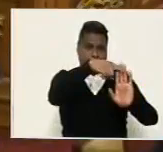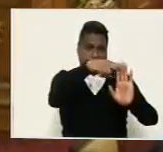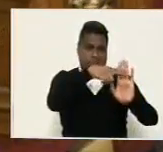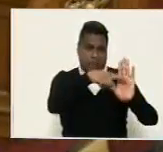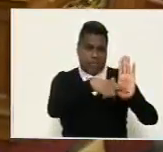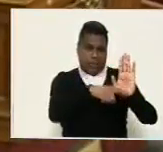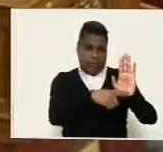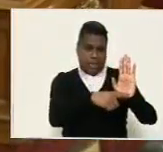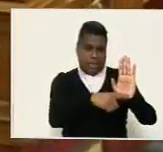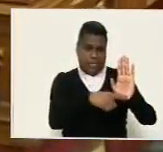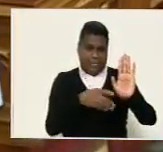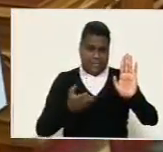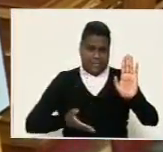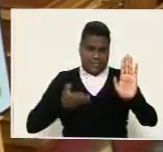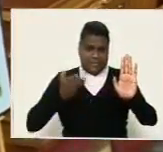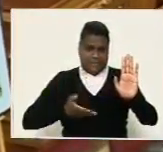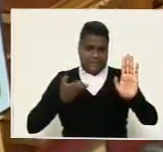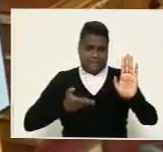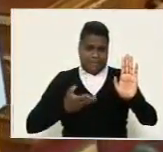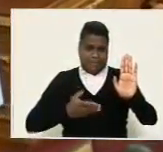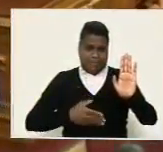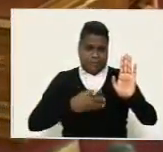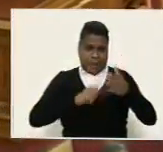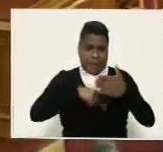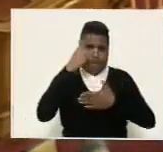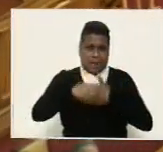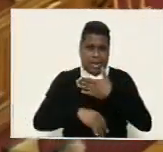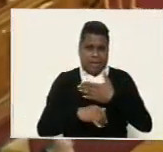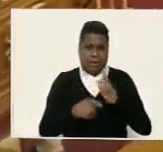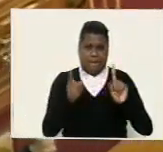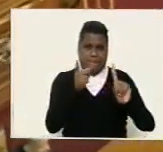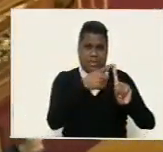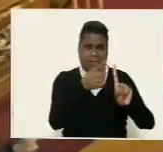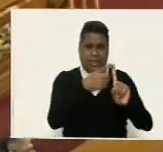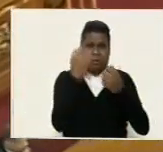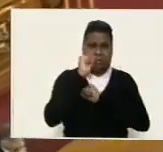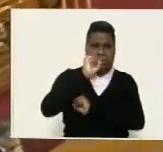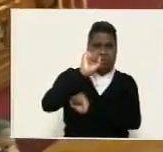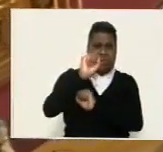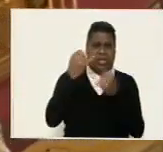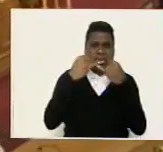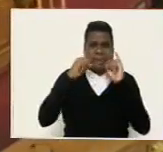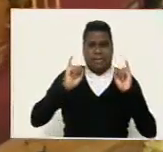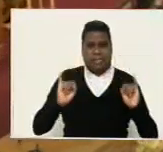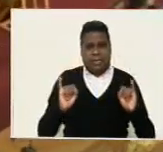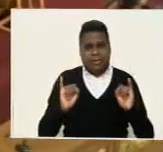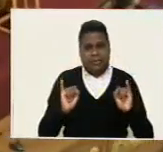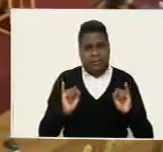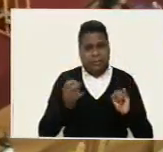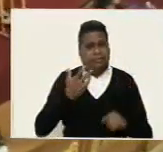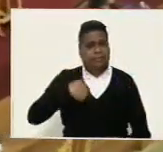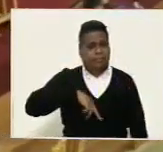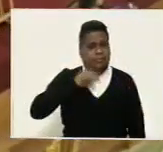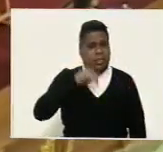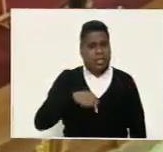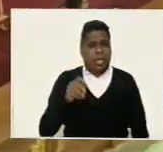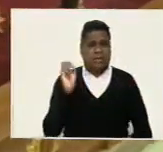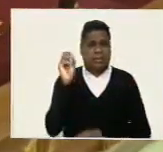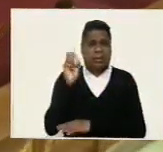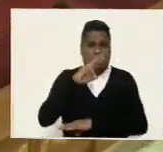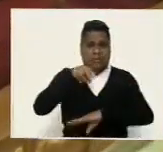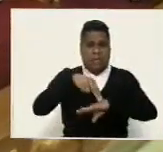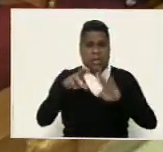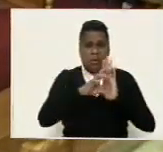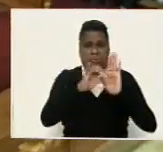contenidos en el plan de la patria. El primero de ellos es defender nuestra independencia, y eso es lo que estamos haciendo aquí. Y por eso está esta Asamblea Nacional Constituyente